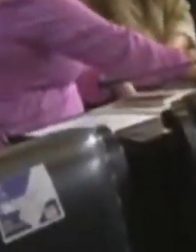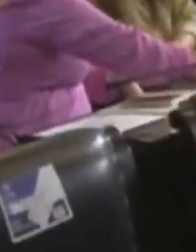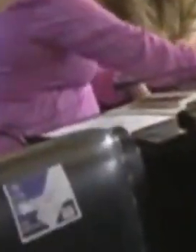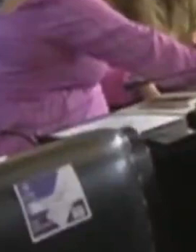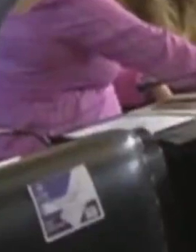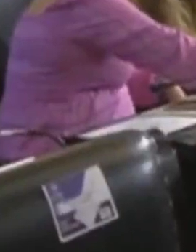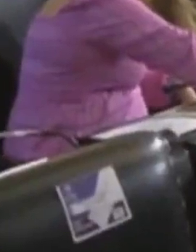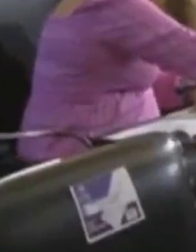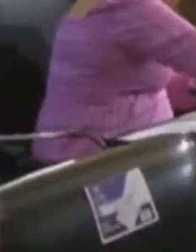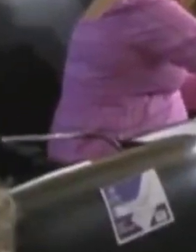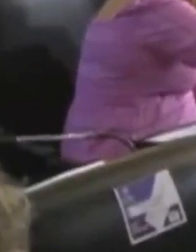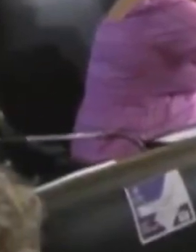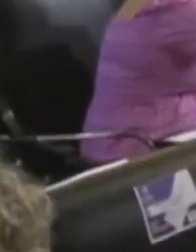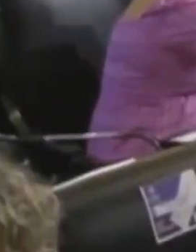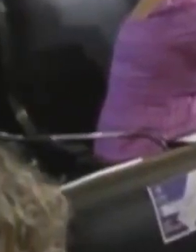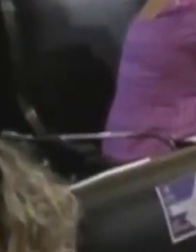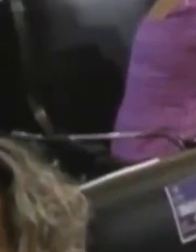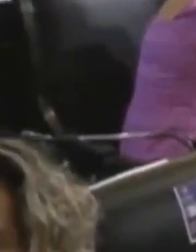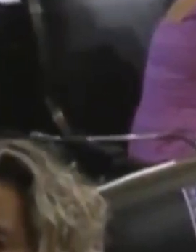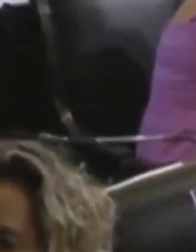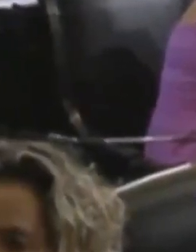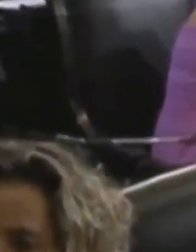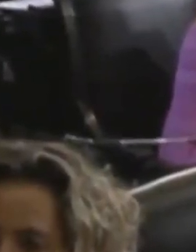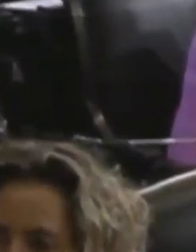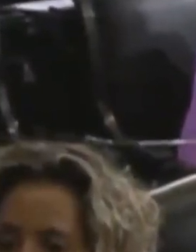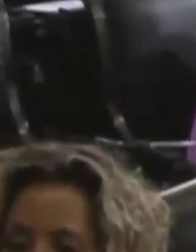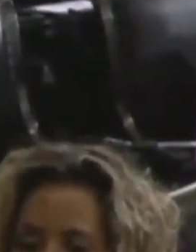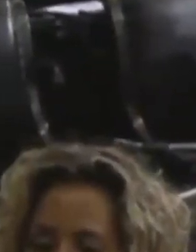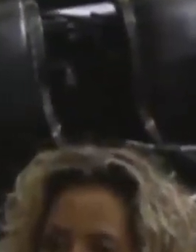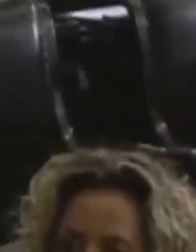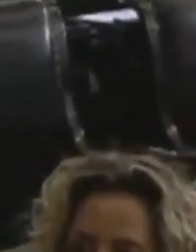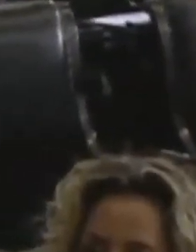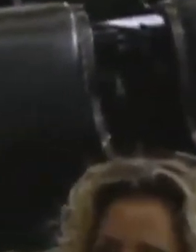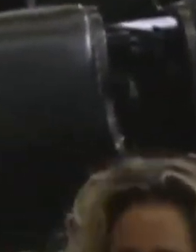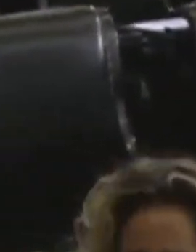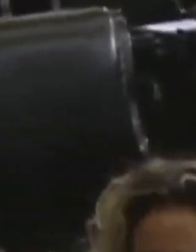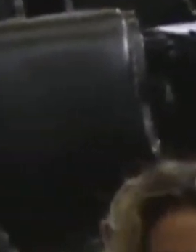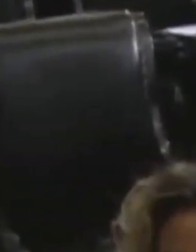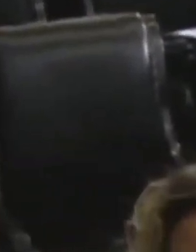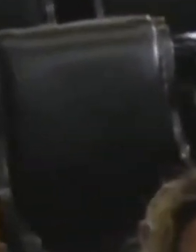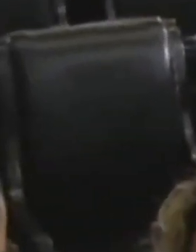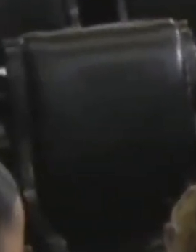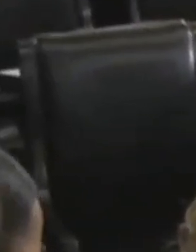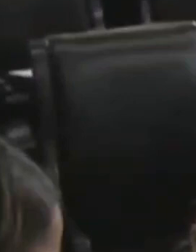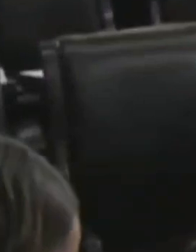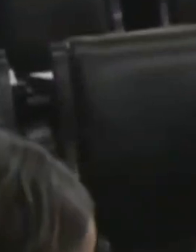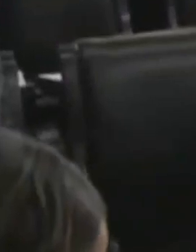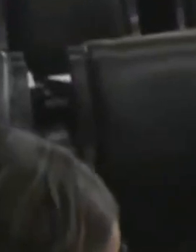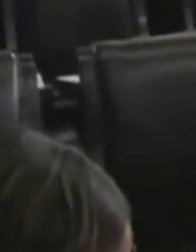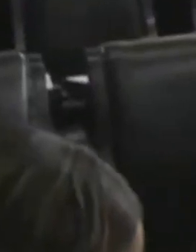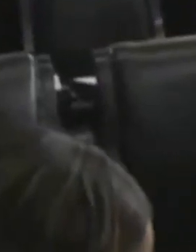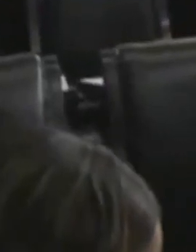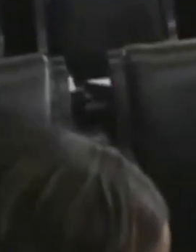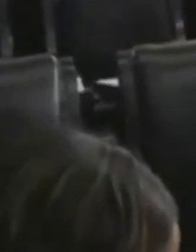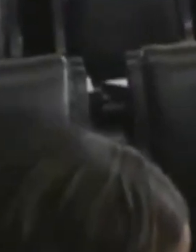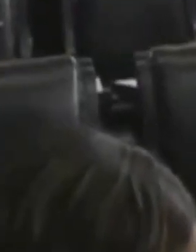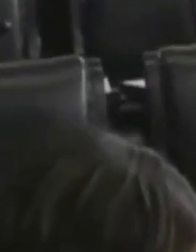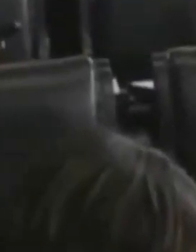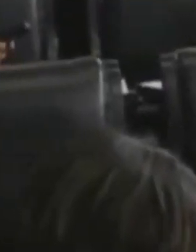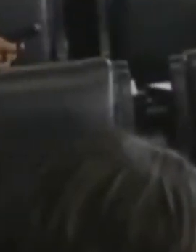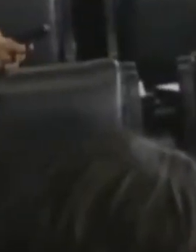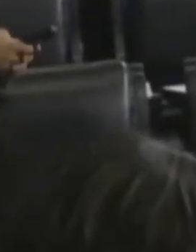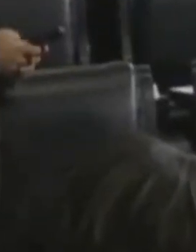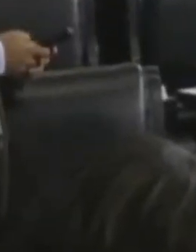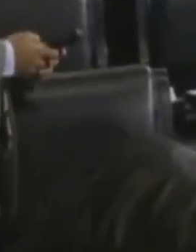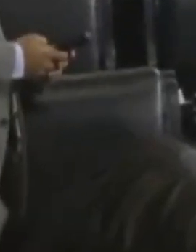gran presencia. Para las elecciones de senadores en 1912, los chiapanecos